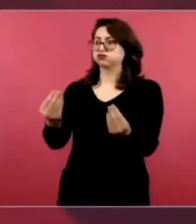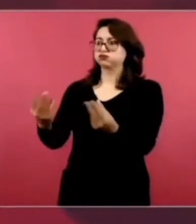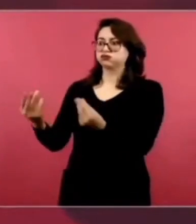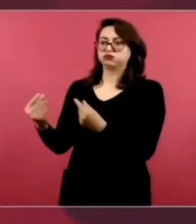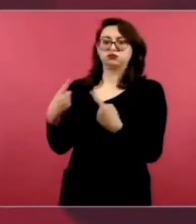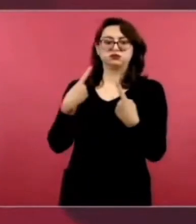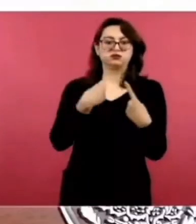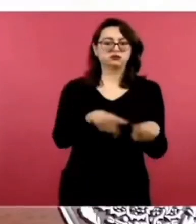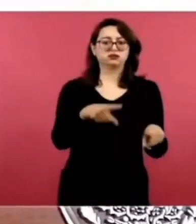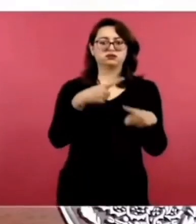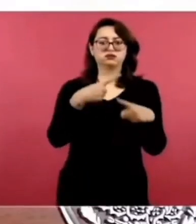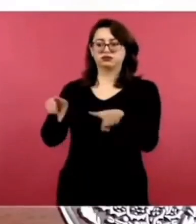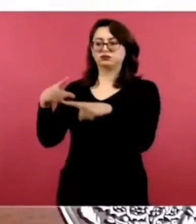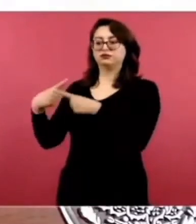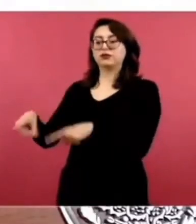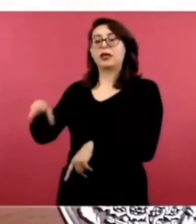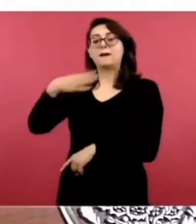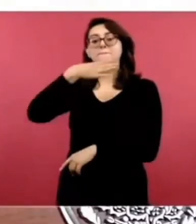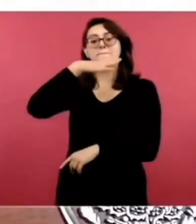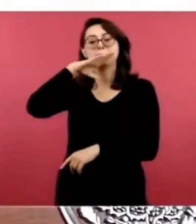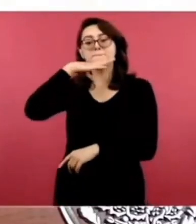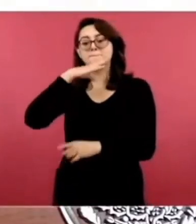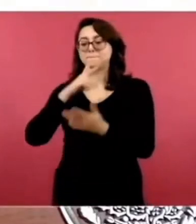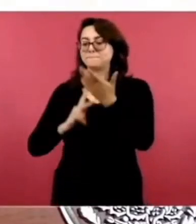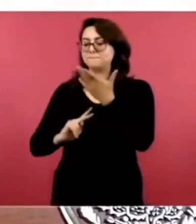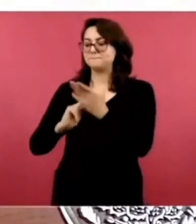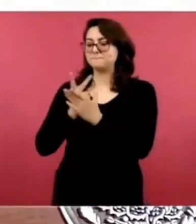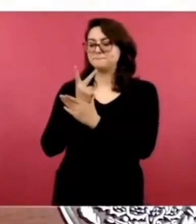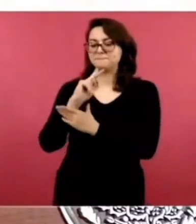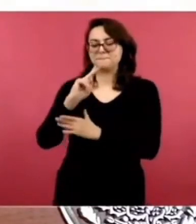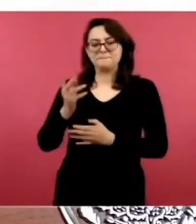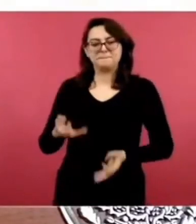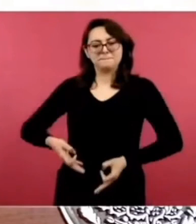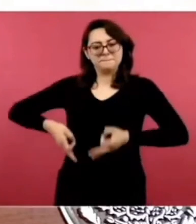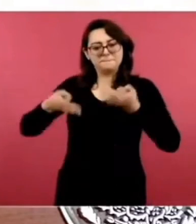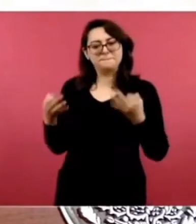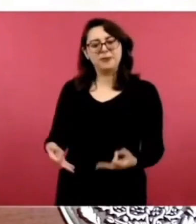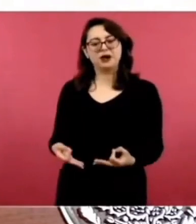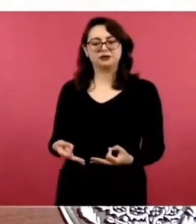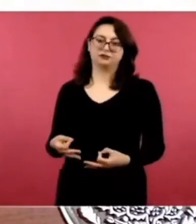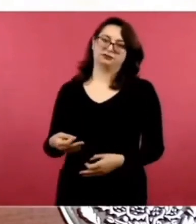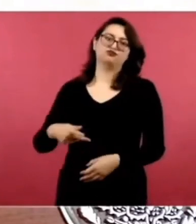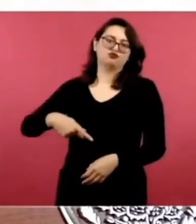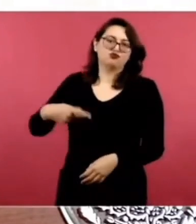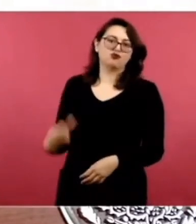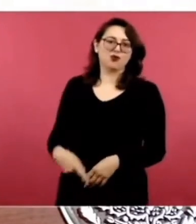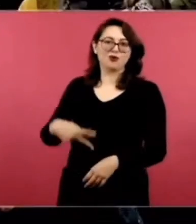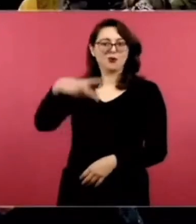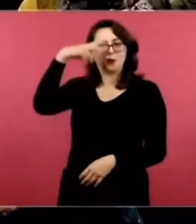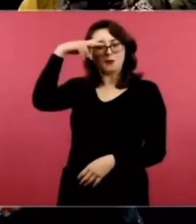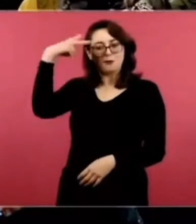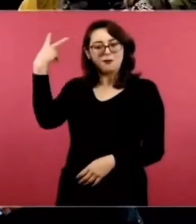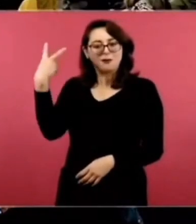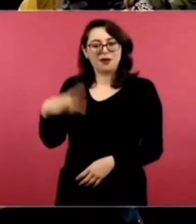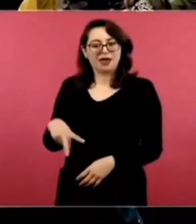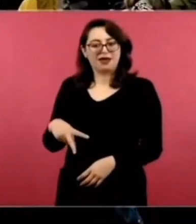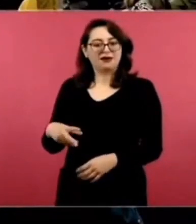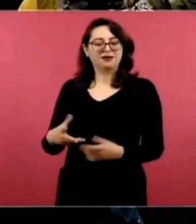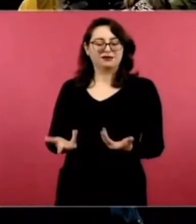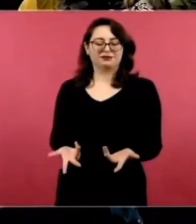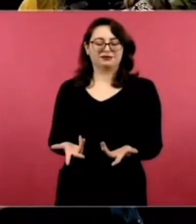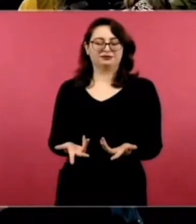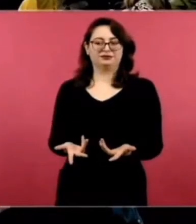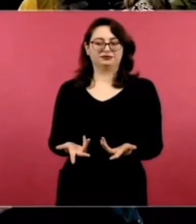es originario de México, esa planta bendita que se da en todo